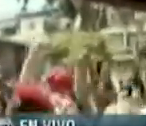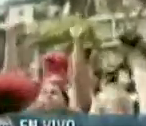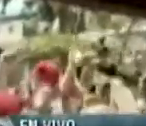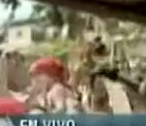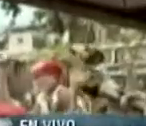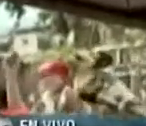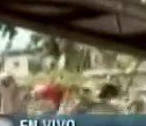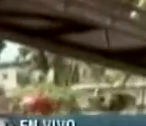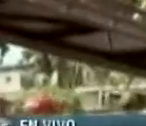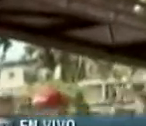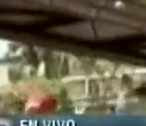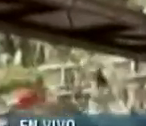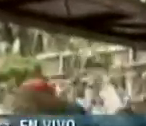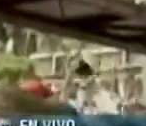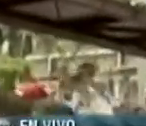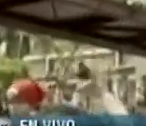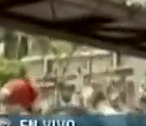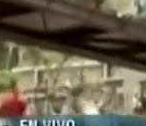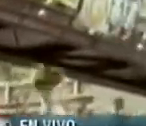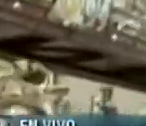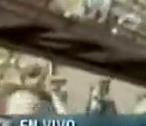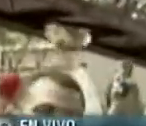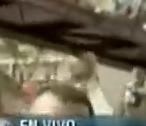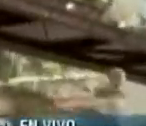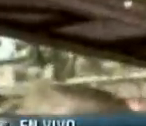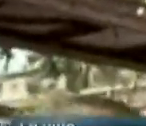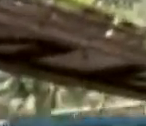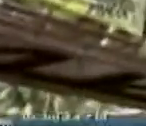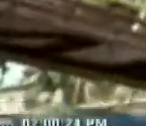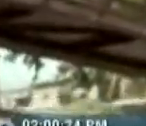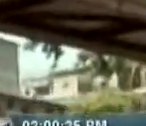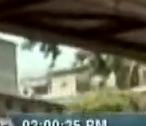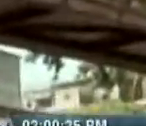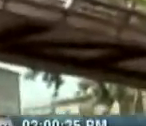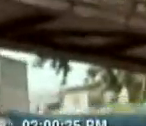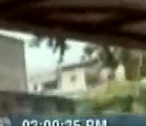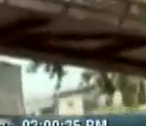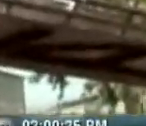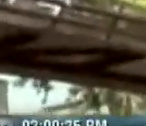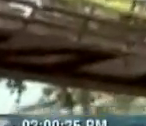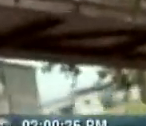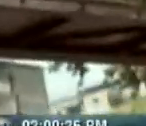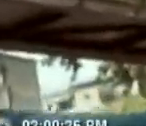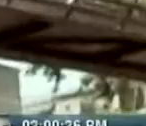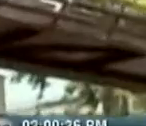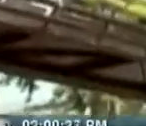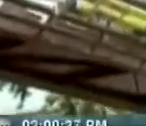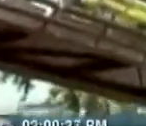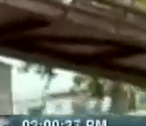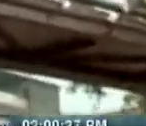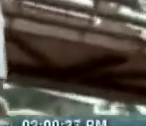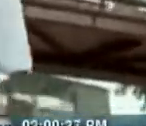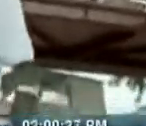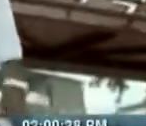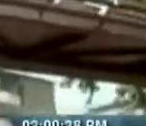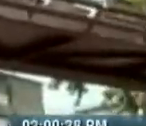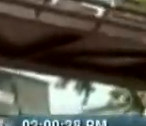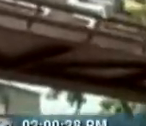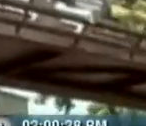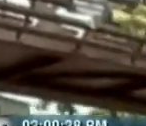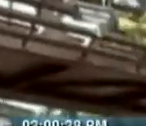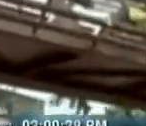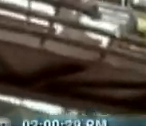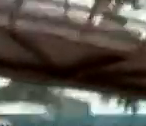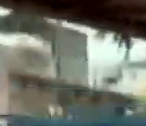días ya transcurrieron hoy, 14 de abril. Estamos todos los venezolanos convocados a las elecciones presidenciales. Unas